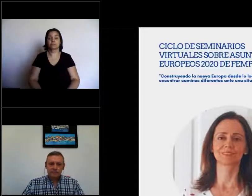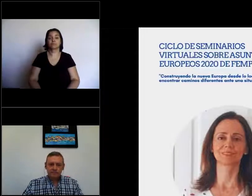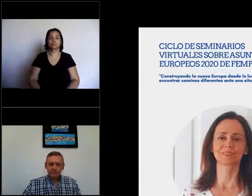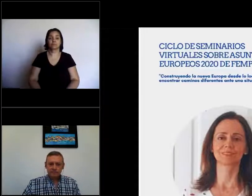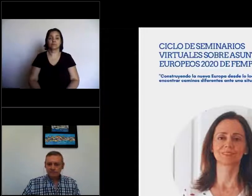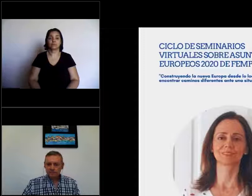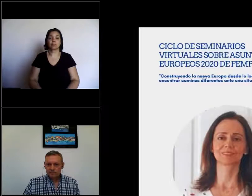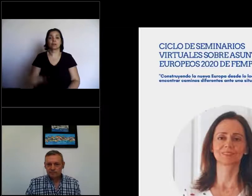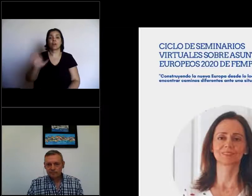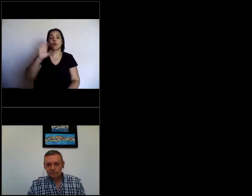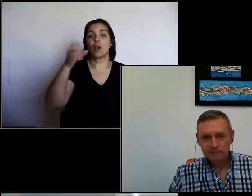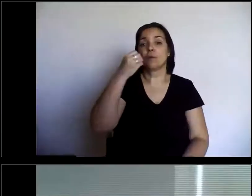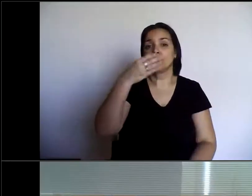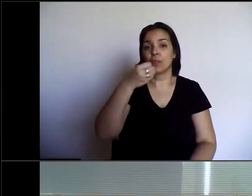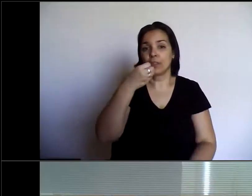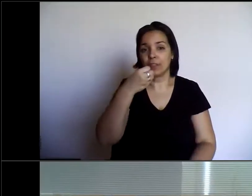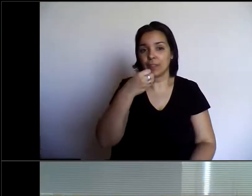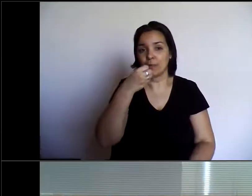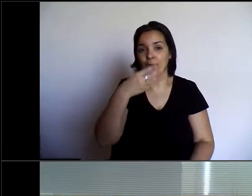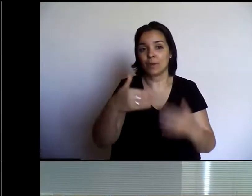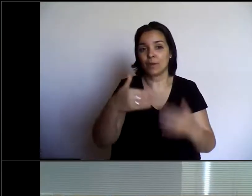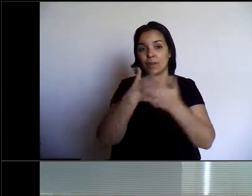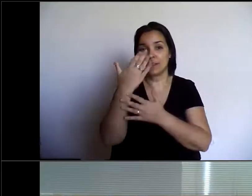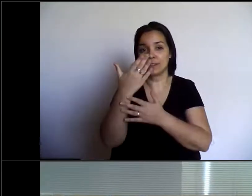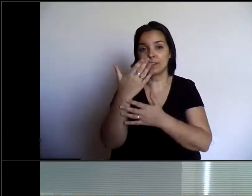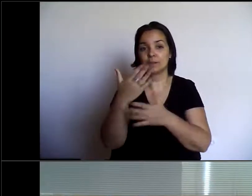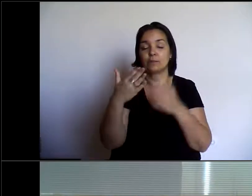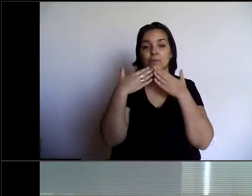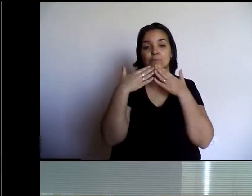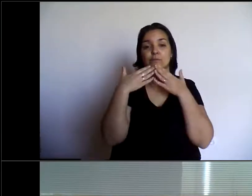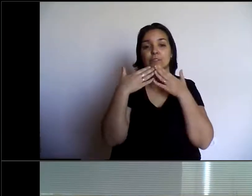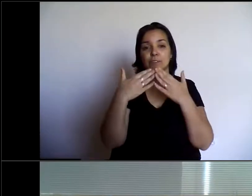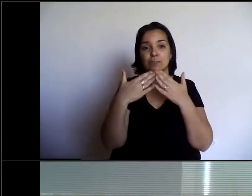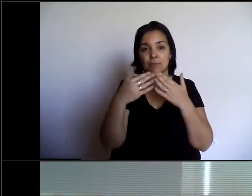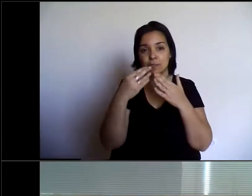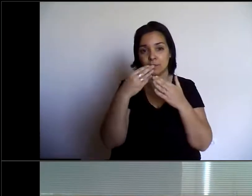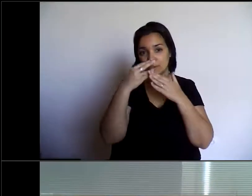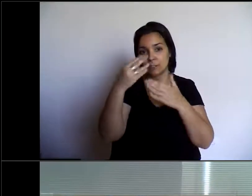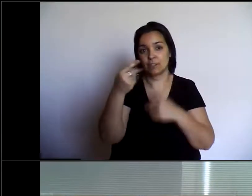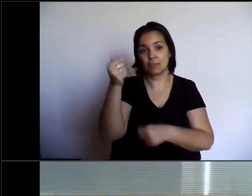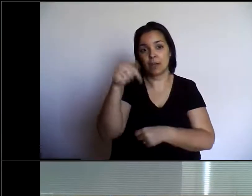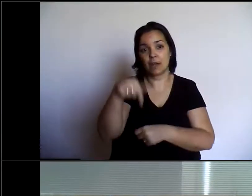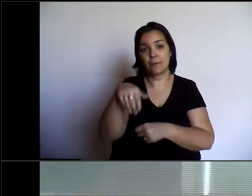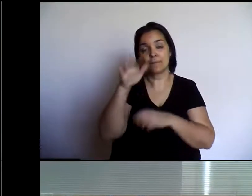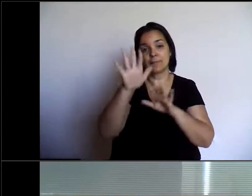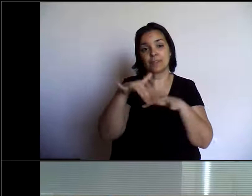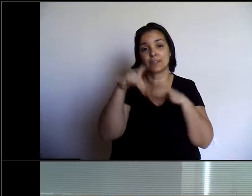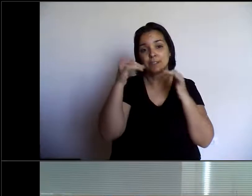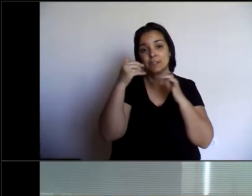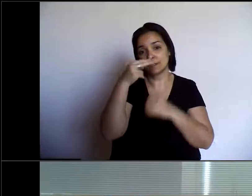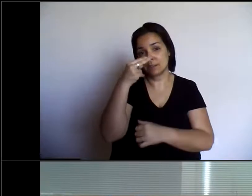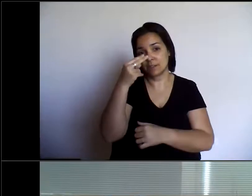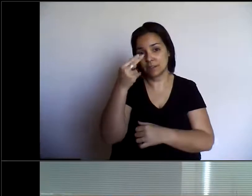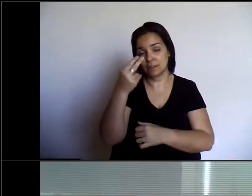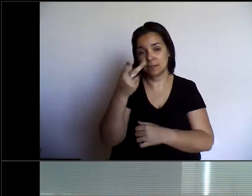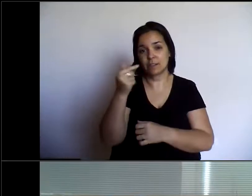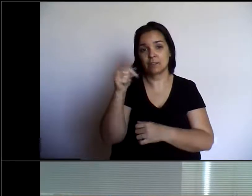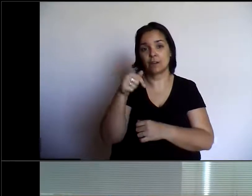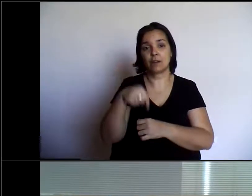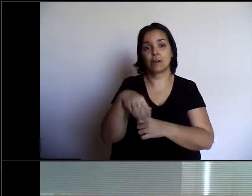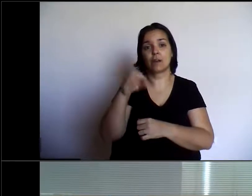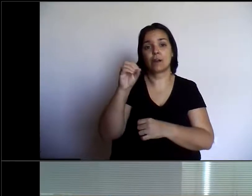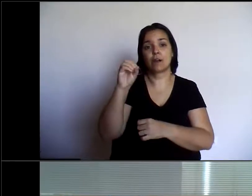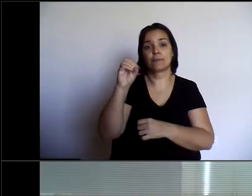Hola, buenos días. Ante todo, muchas gracias por la invitación a estos seminarios tan interesantes, tanto a UPES como a